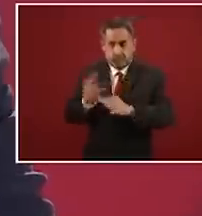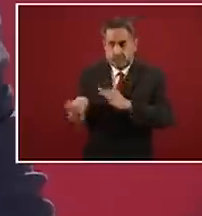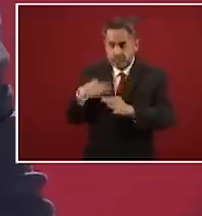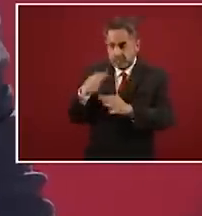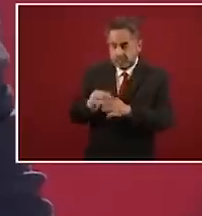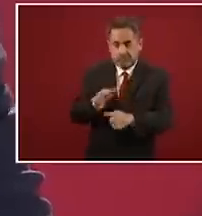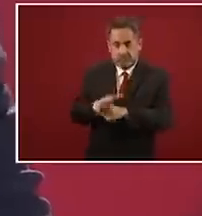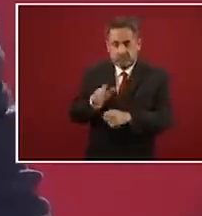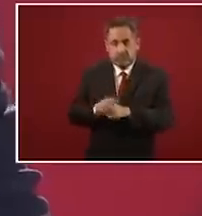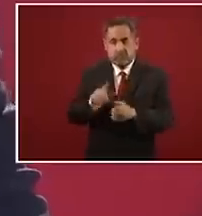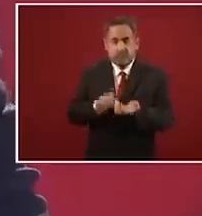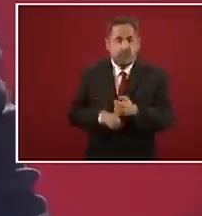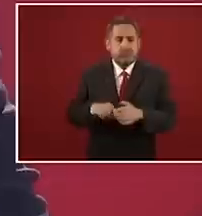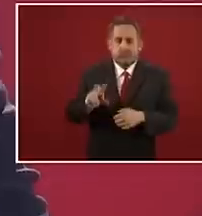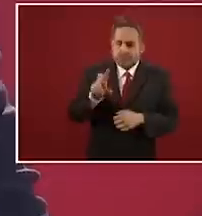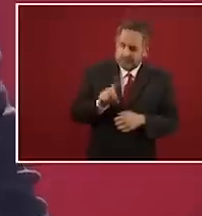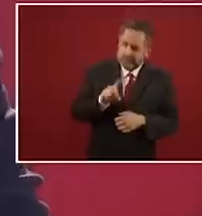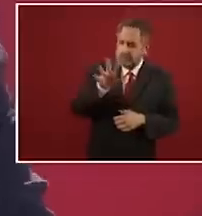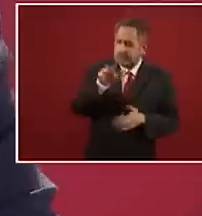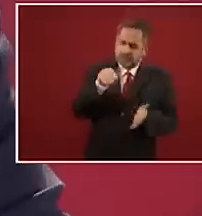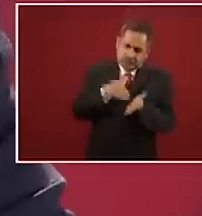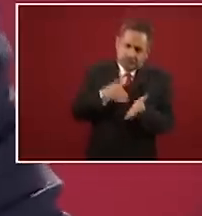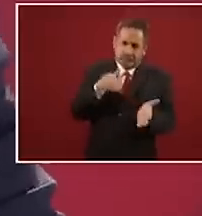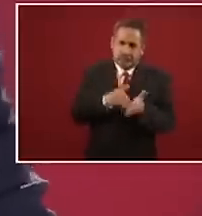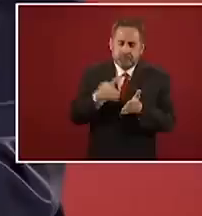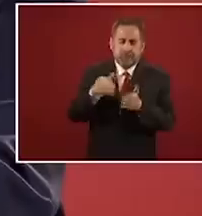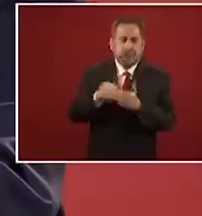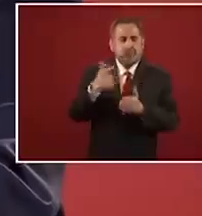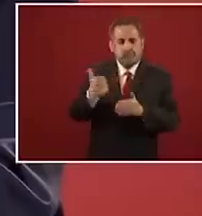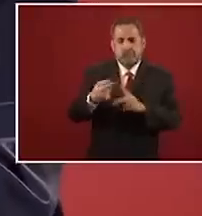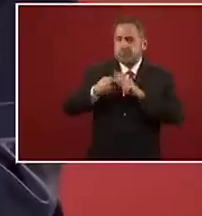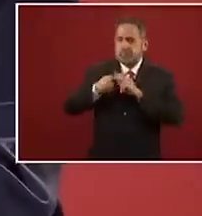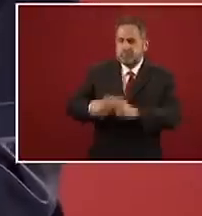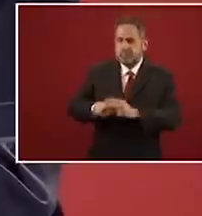Disponemos de 35 mil millones de pesos para iniciar.